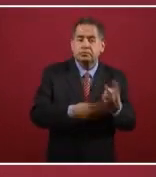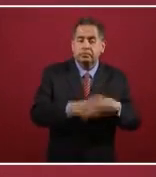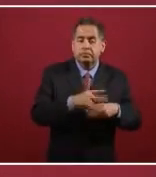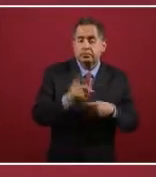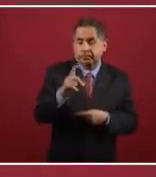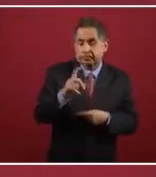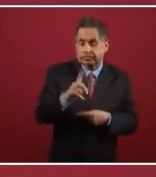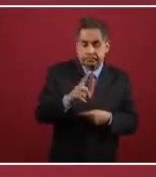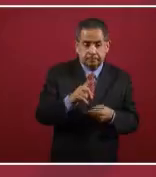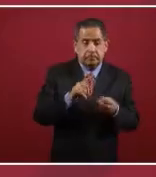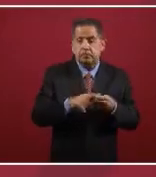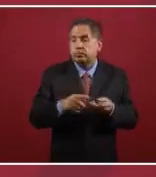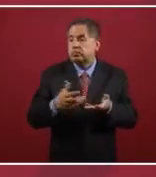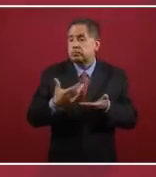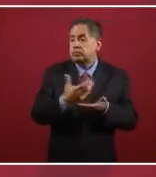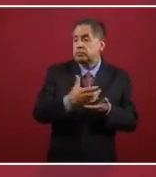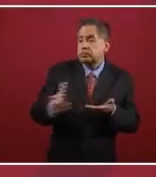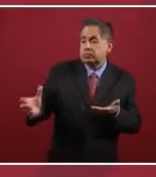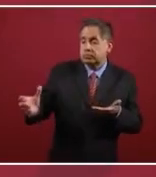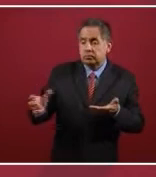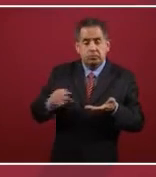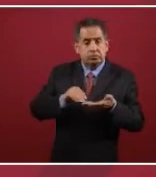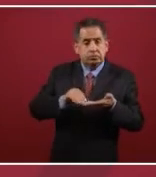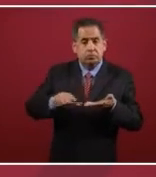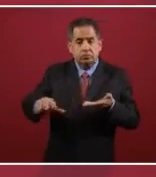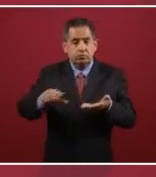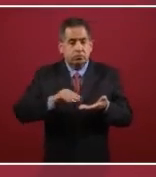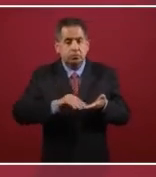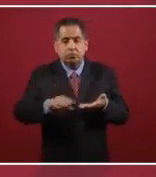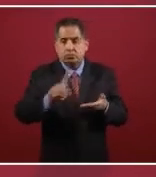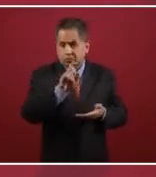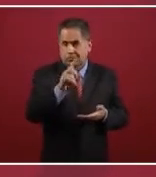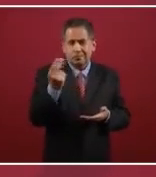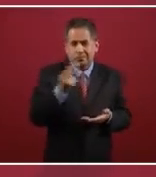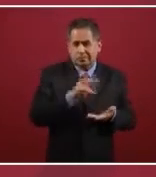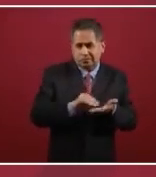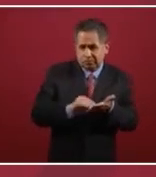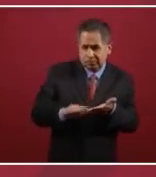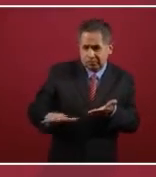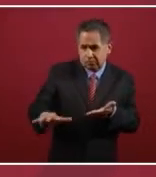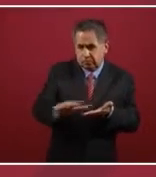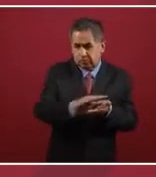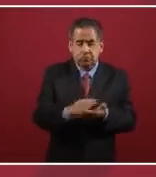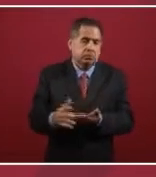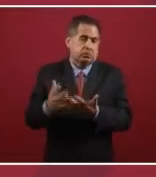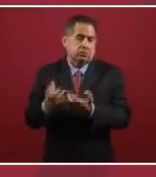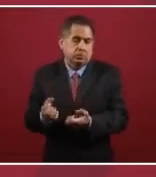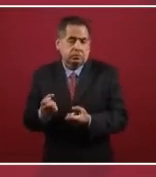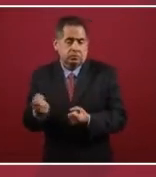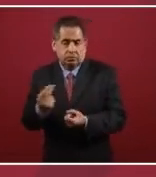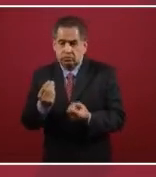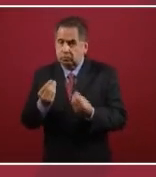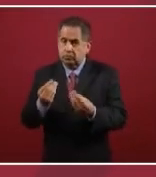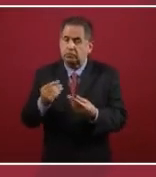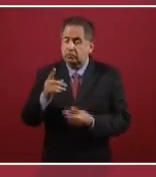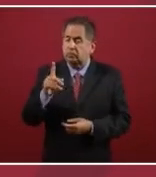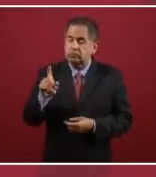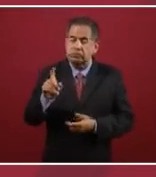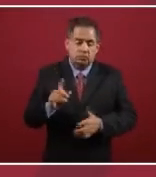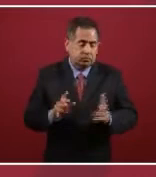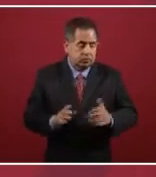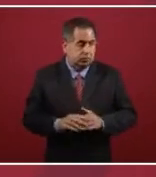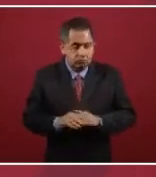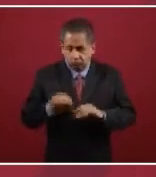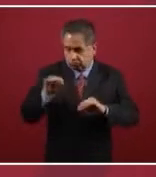los cultivos que utilizan mucha agua pues